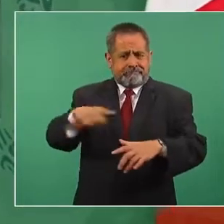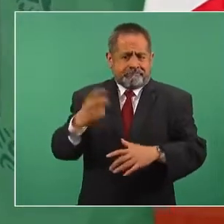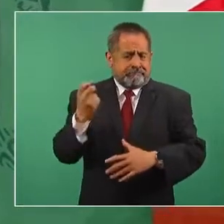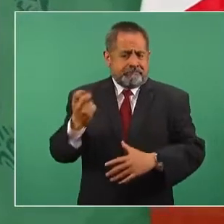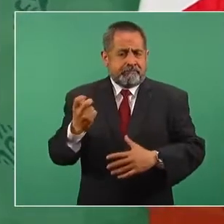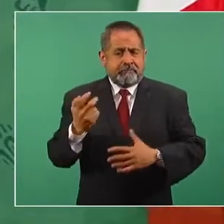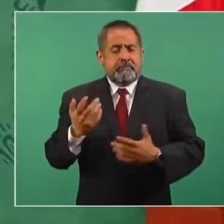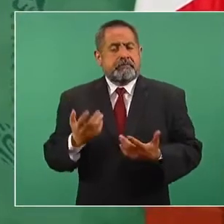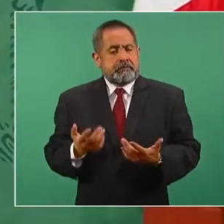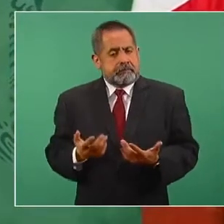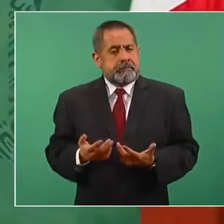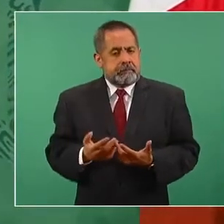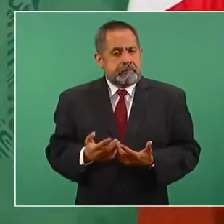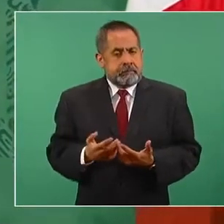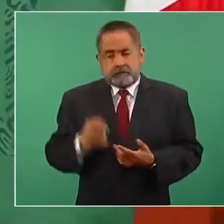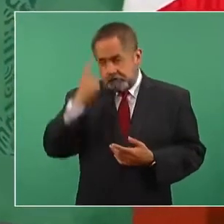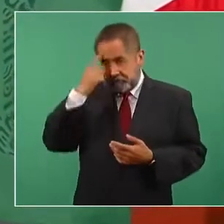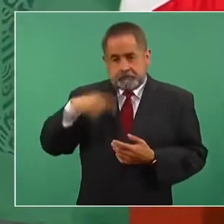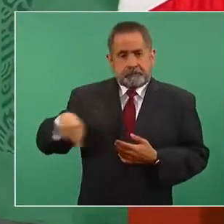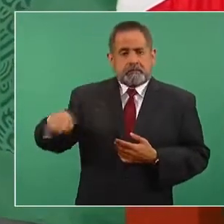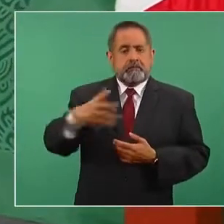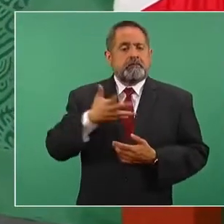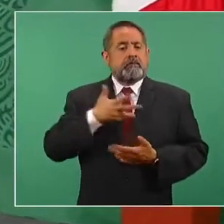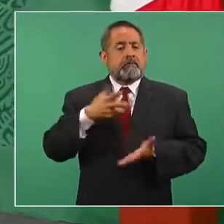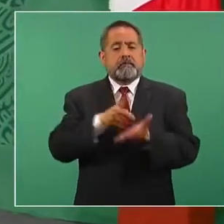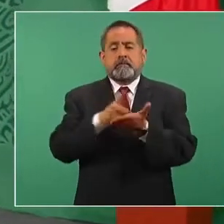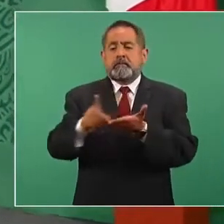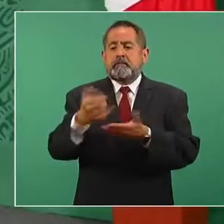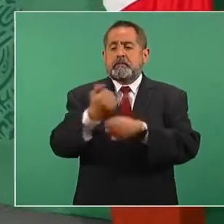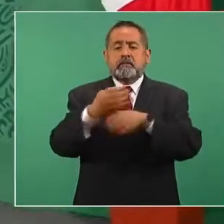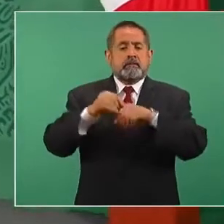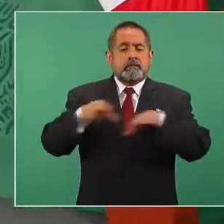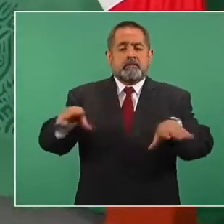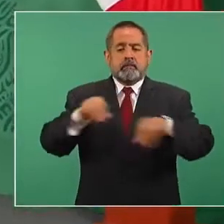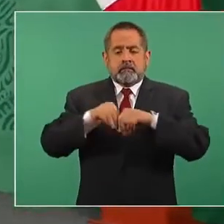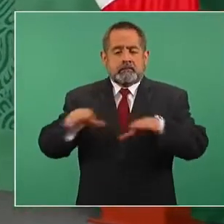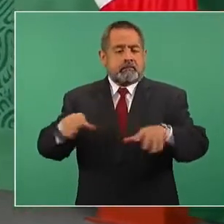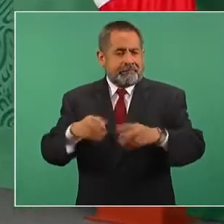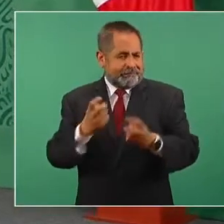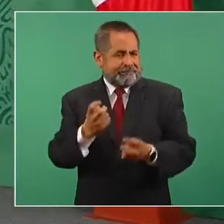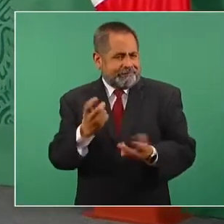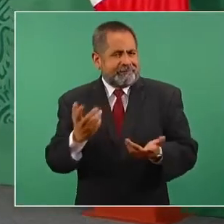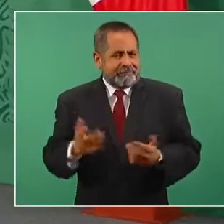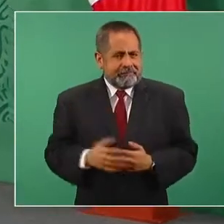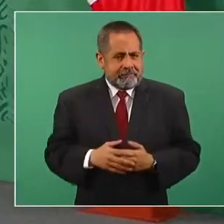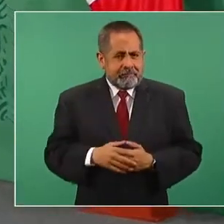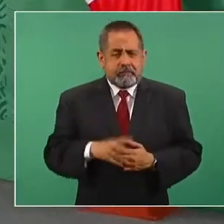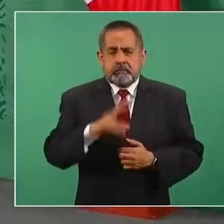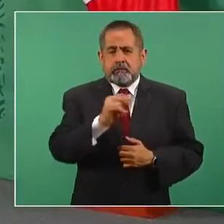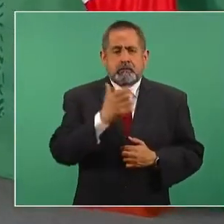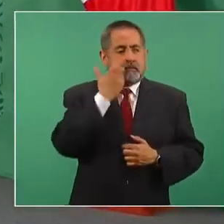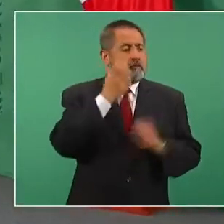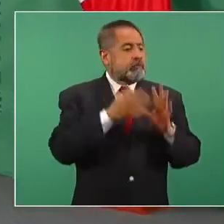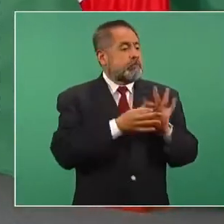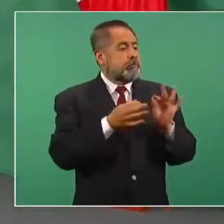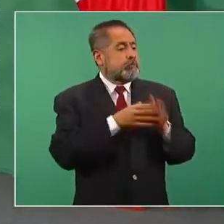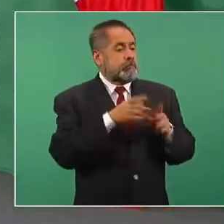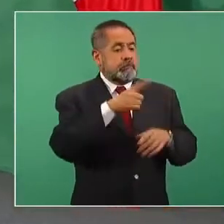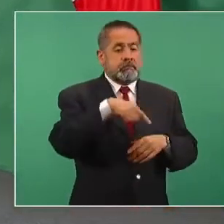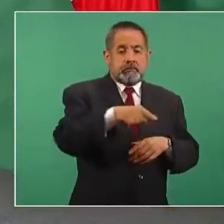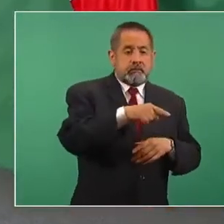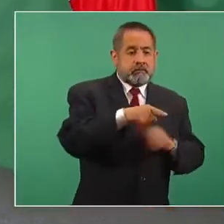para que se garantice el derecho a la información. No utilizar los medios solo como